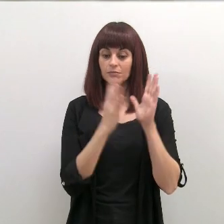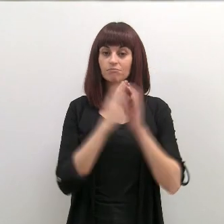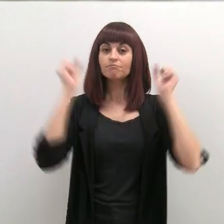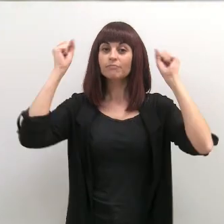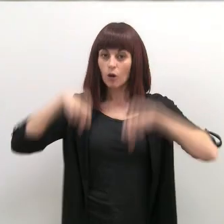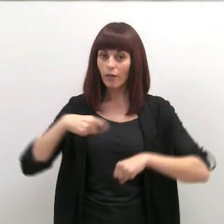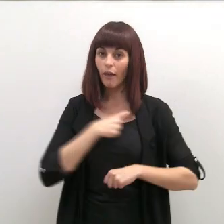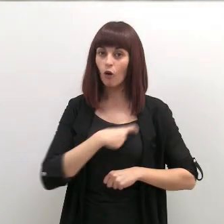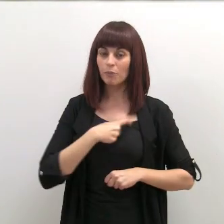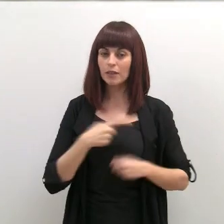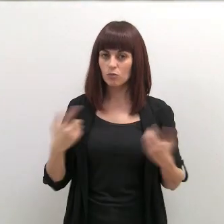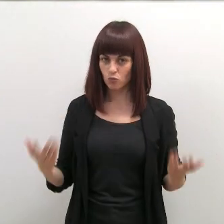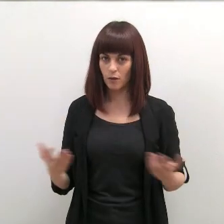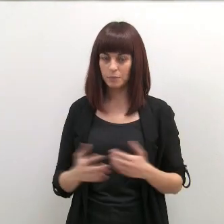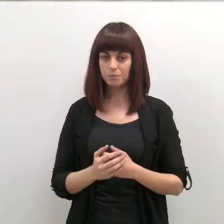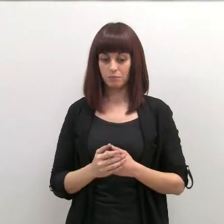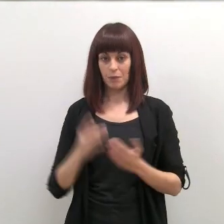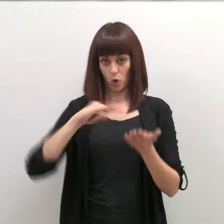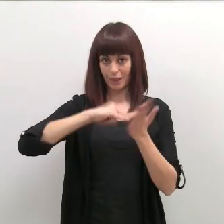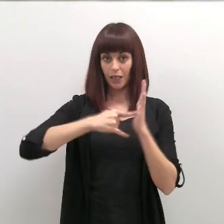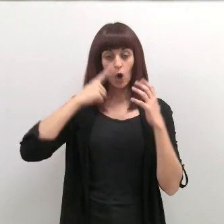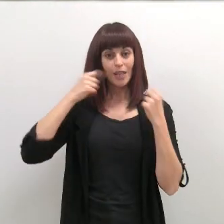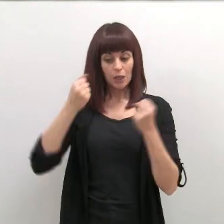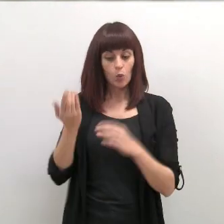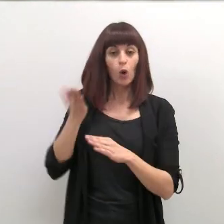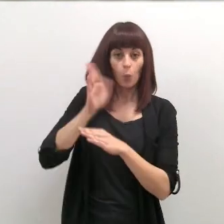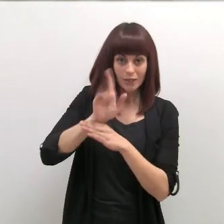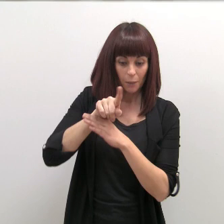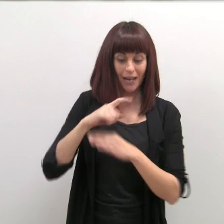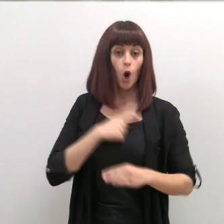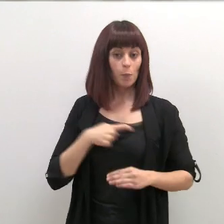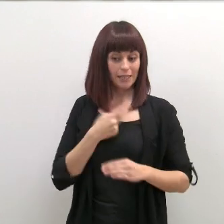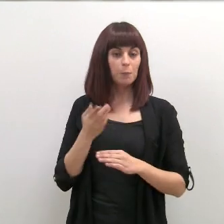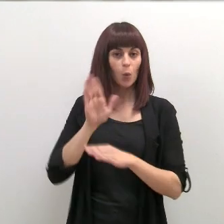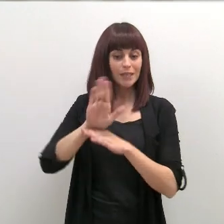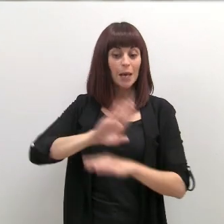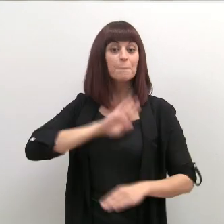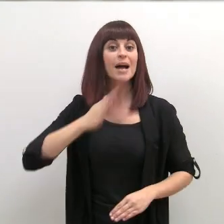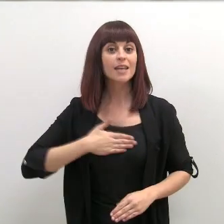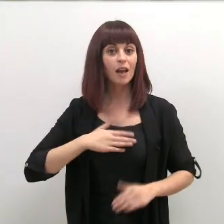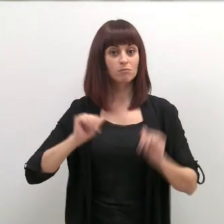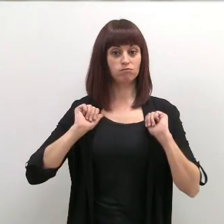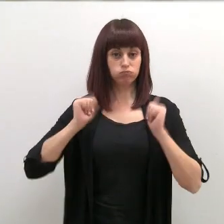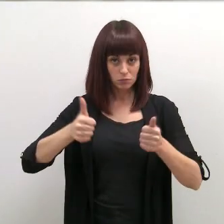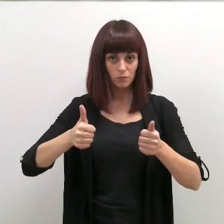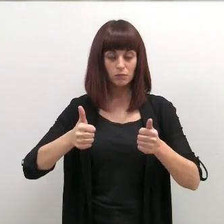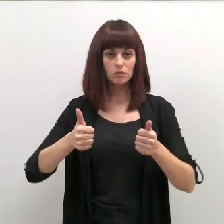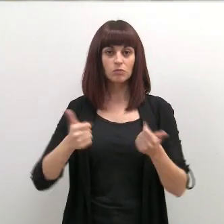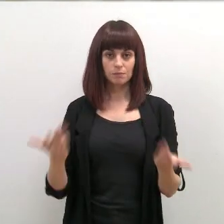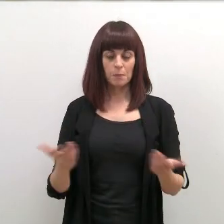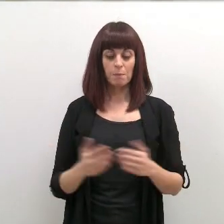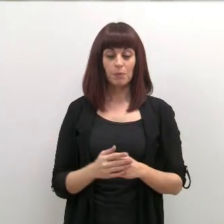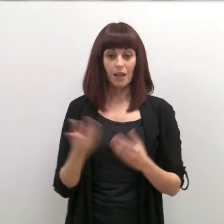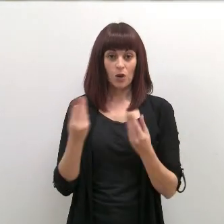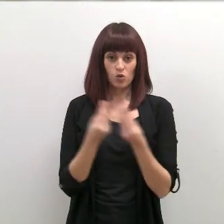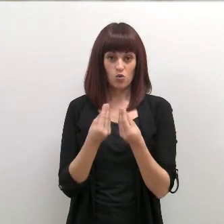del comité, propuestas por los técnicos de salud y por el propio comité, que entrarán en vigor mañana mismo, destacamos: vistas las cifras